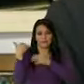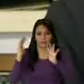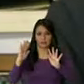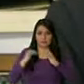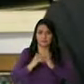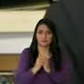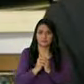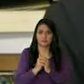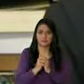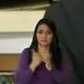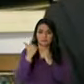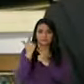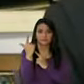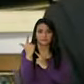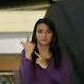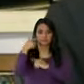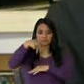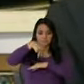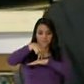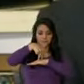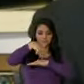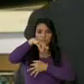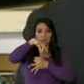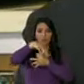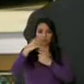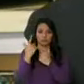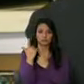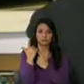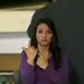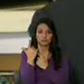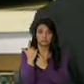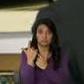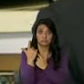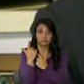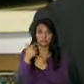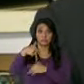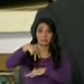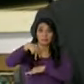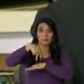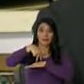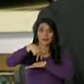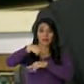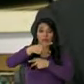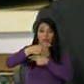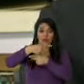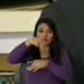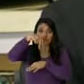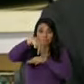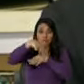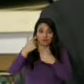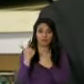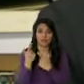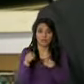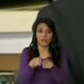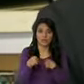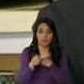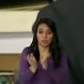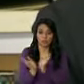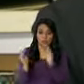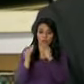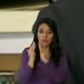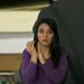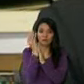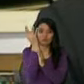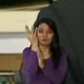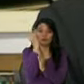está parado en una junta receptora del voto, el militar que está parado en el Consejo Electoral, no es un florero, pues. Está ahí por una